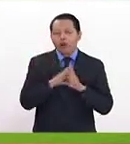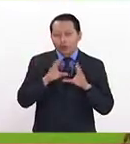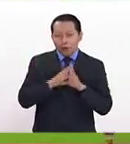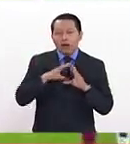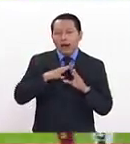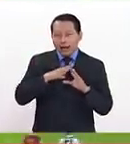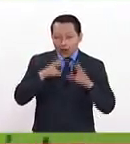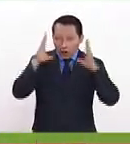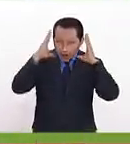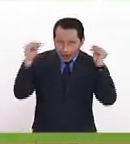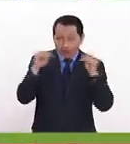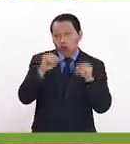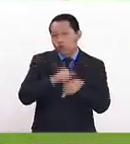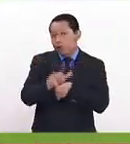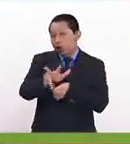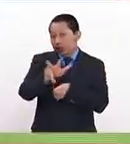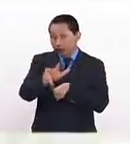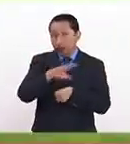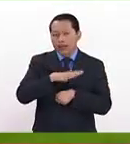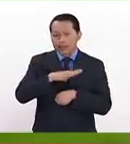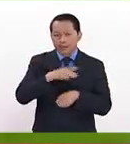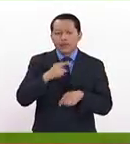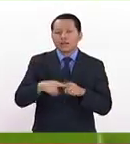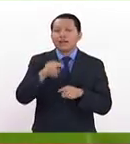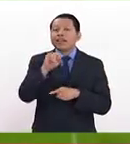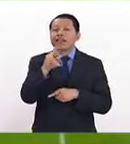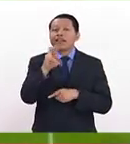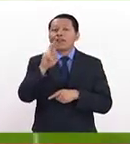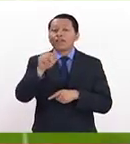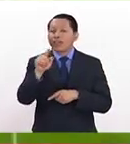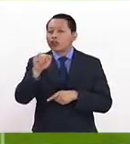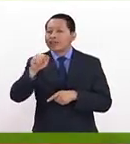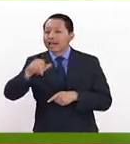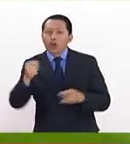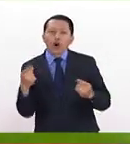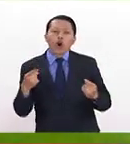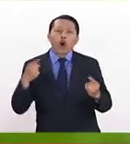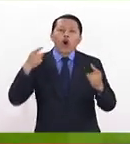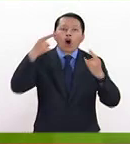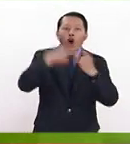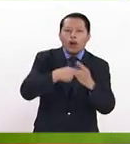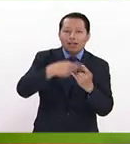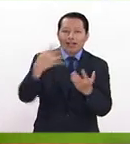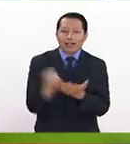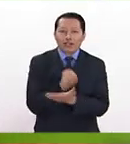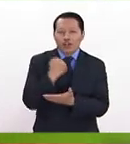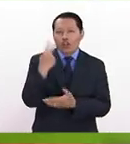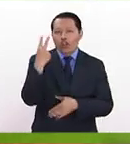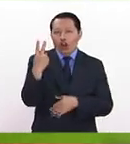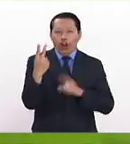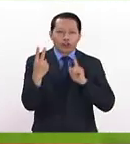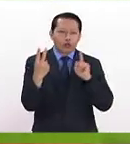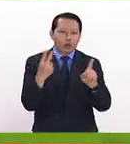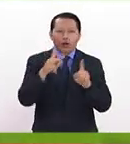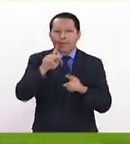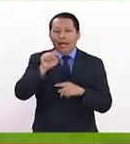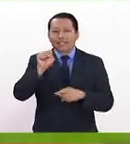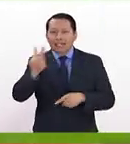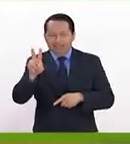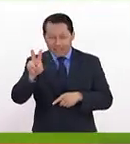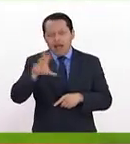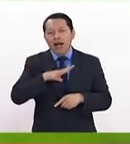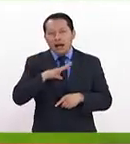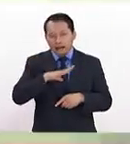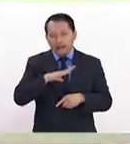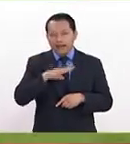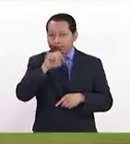jornada 18 de la Eredivisie. Irving Lozano volvió a anotar y el gol fue de la victoria del 2-1 del PSV Eindhoven